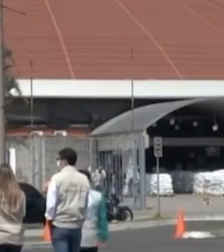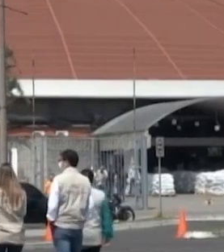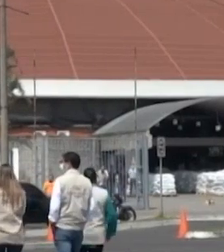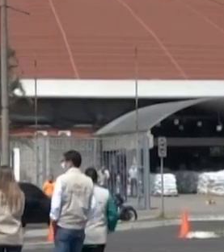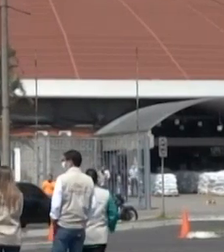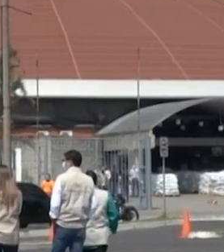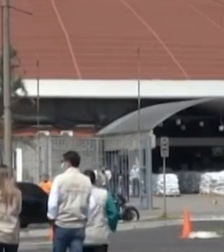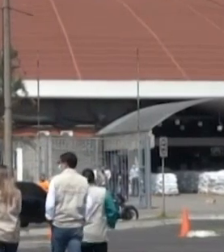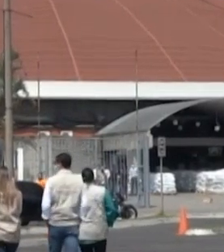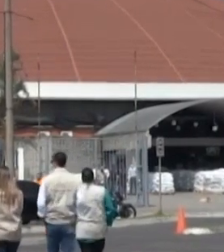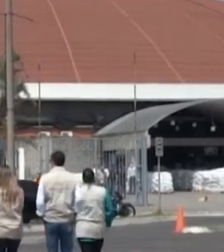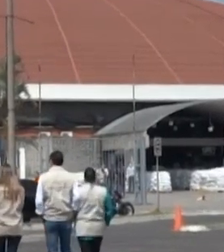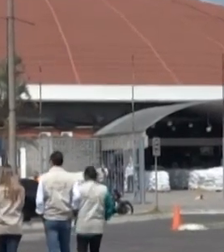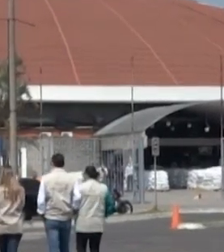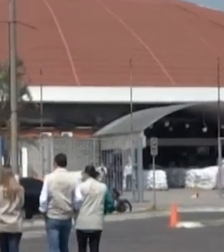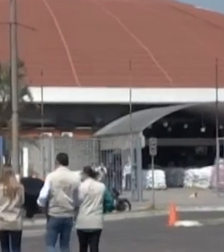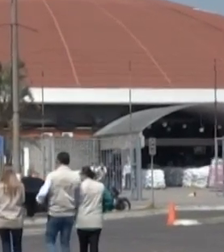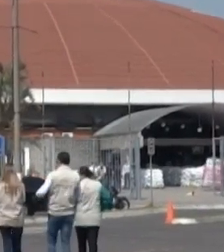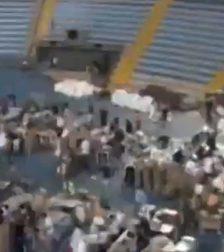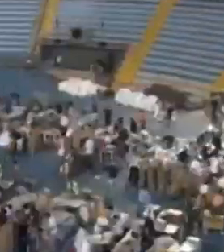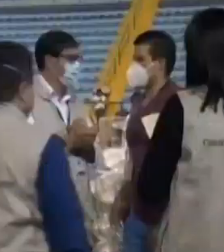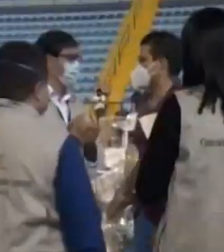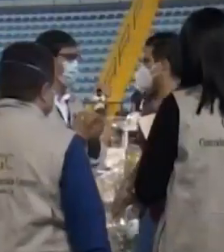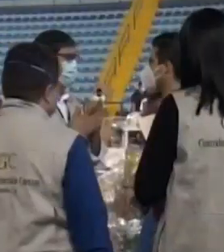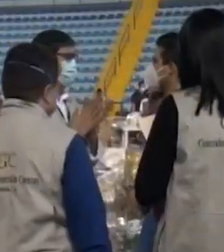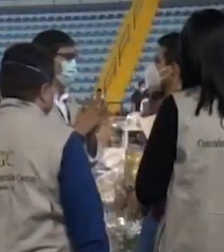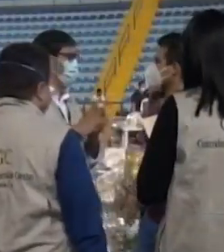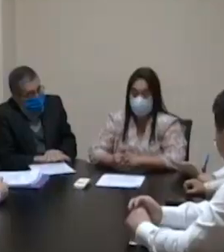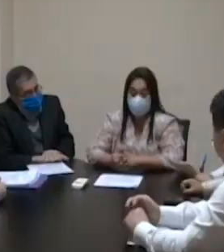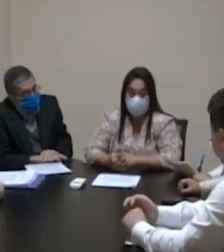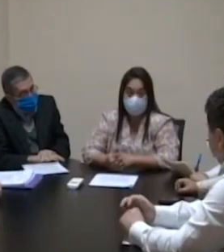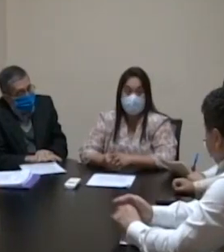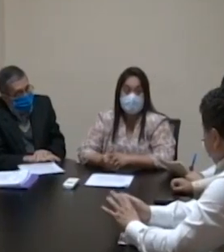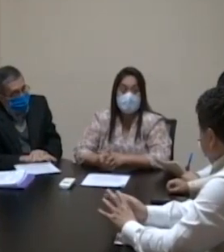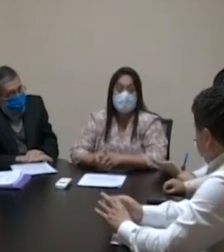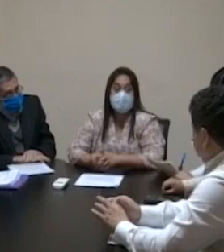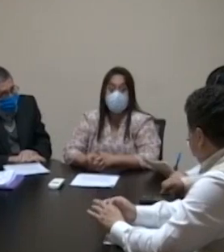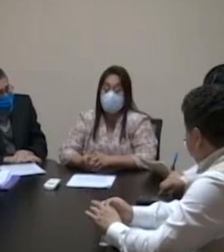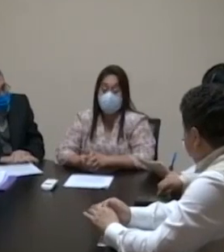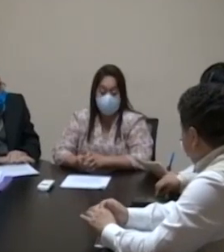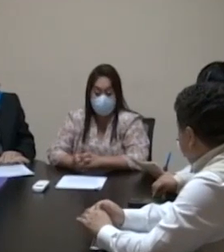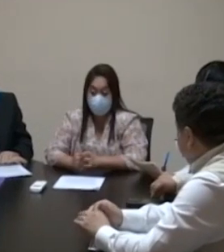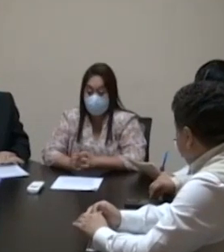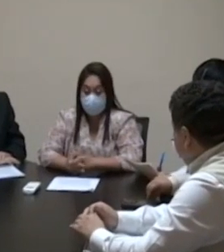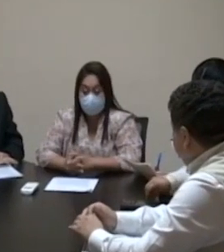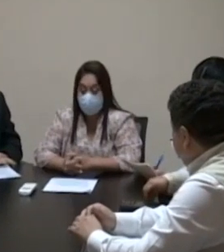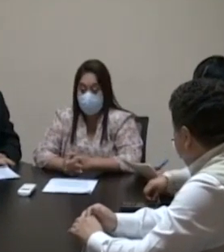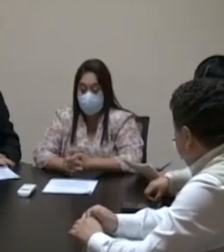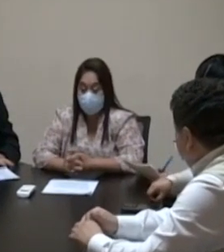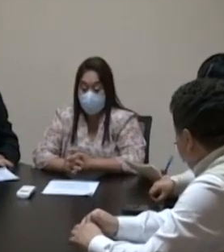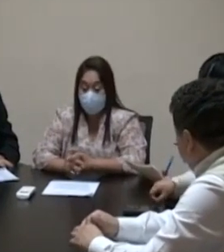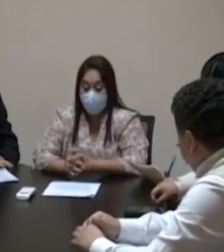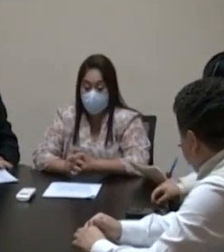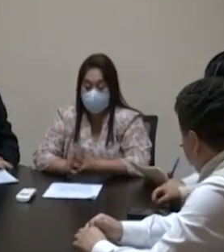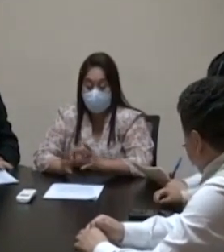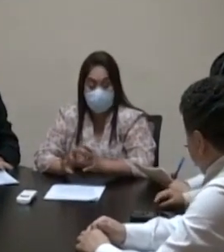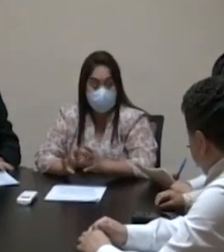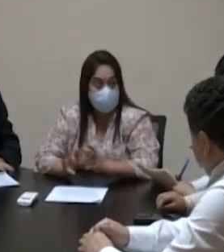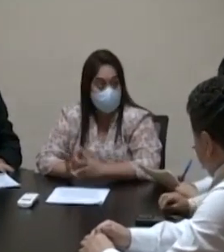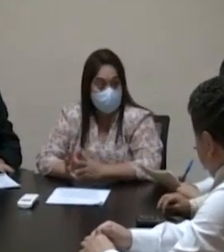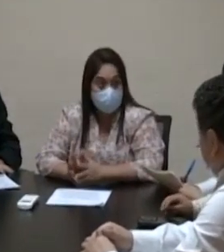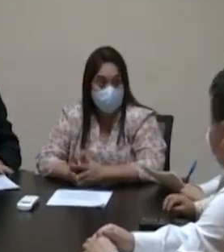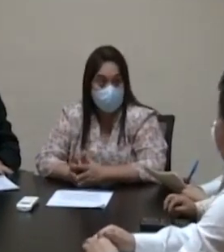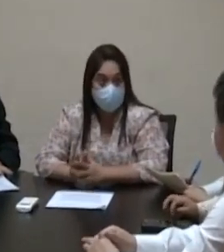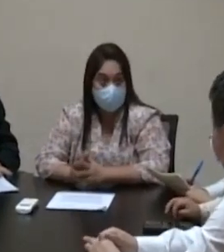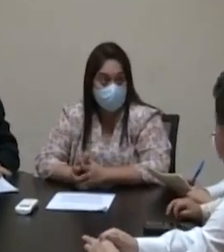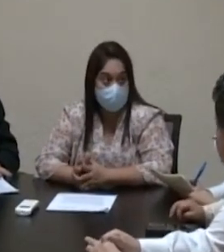departamentos. Asimismo, verificar si las personas beneficiadas por el bono de economía informal en efecto se dediquen a las actividades reportadas por